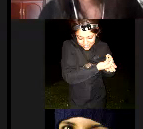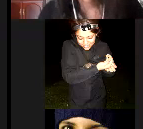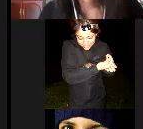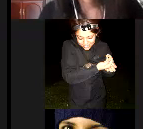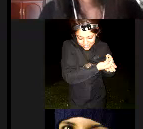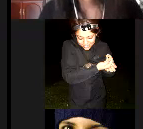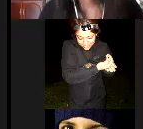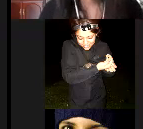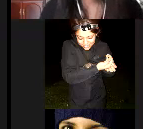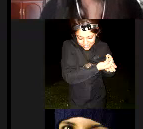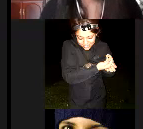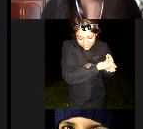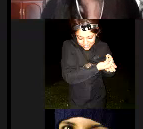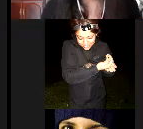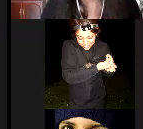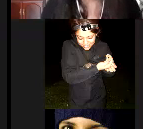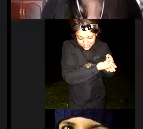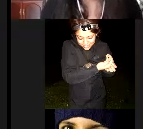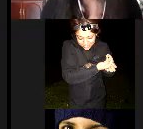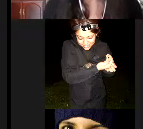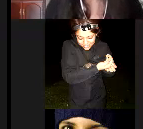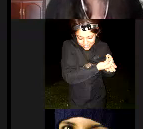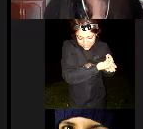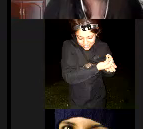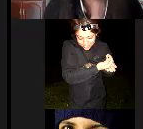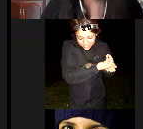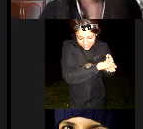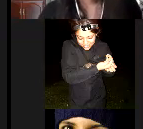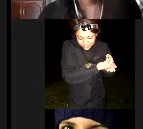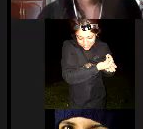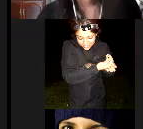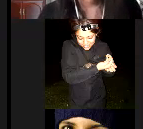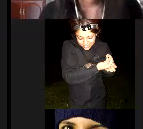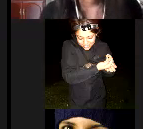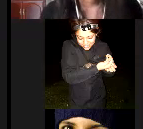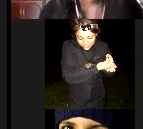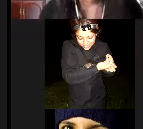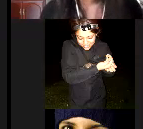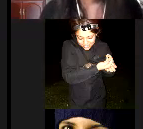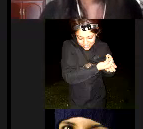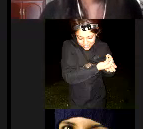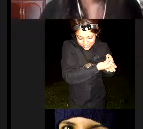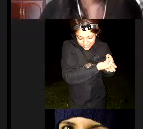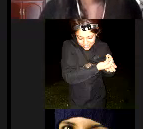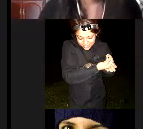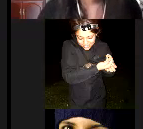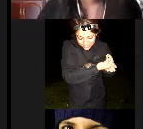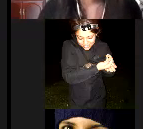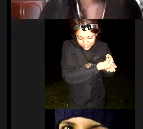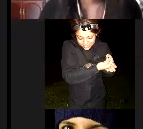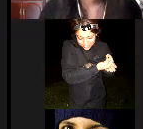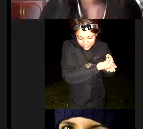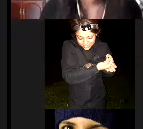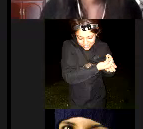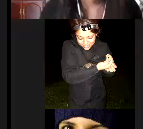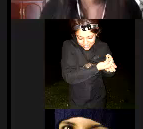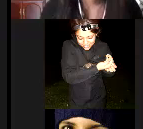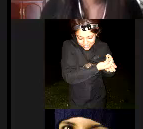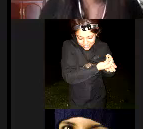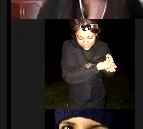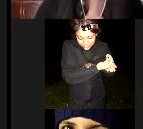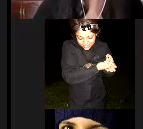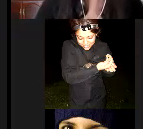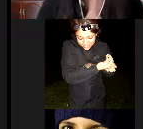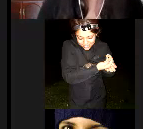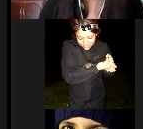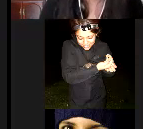flush the toilet, porque es tirar el dinero para que luego llueve y entra de nuevo todo el problema que está en la cuenca. O